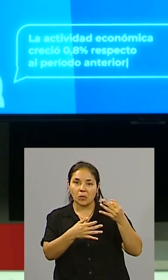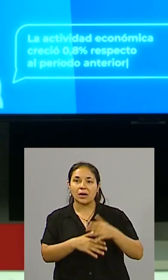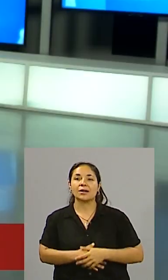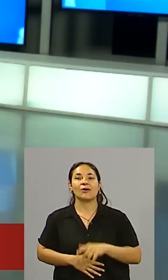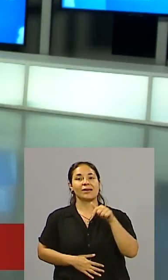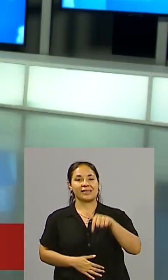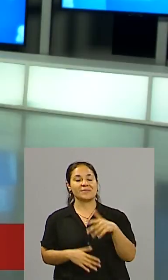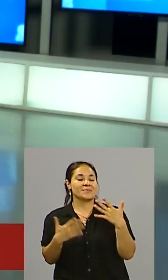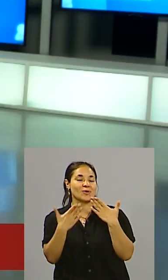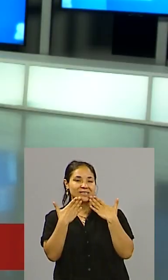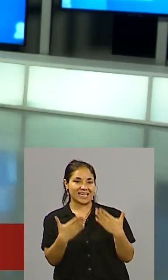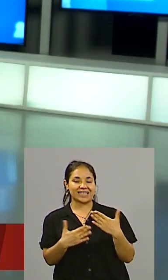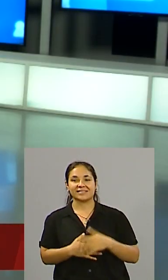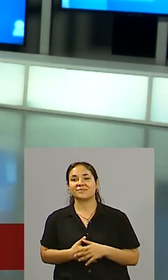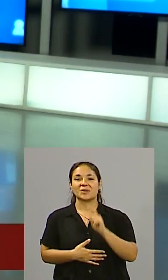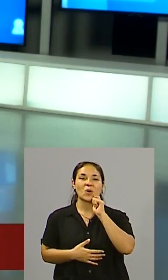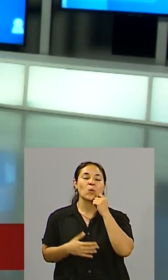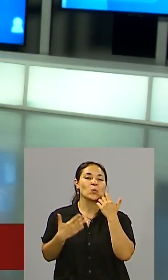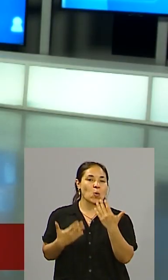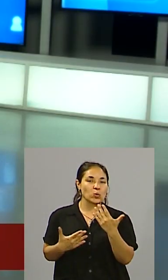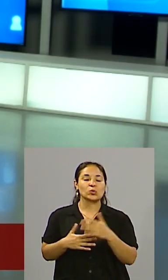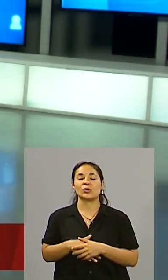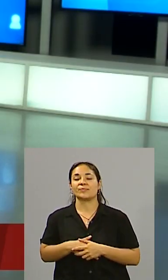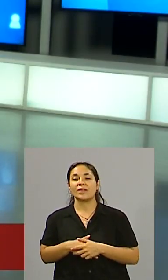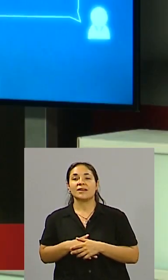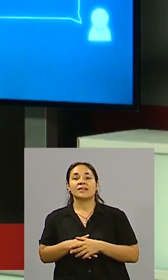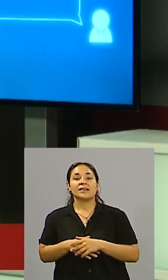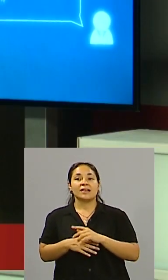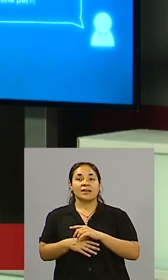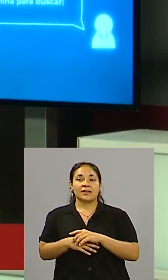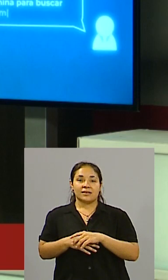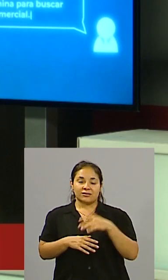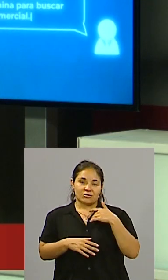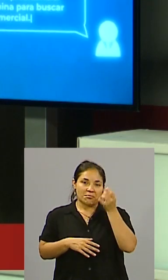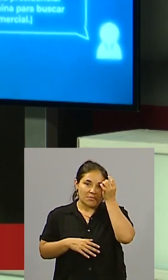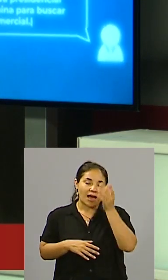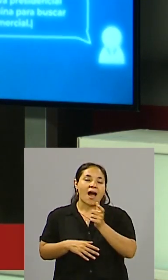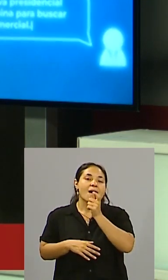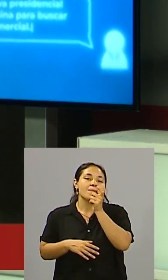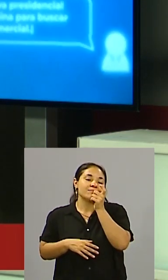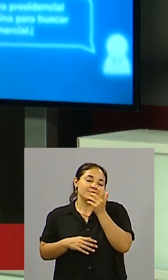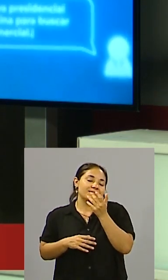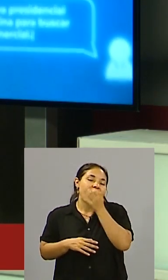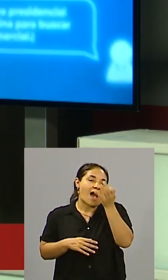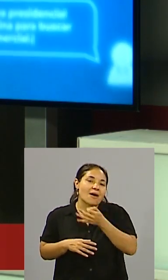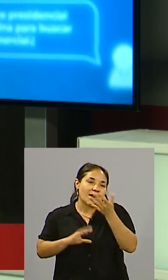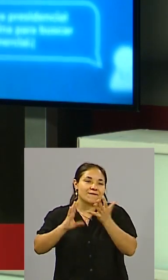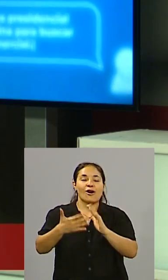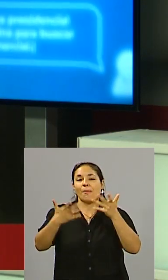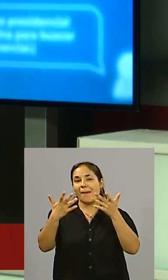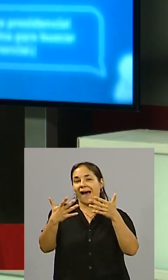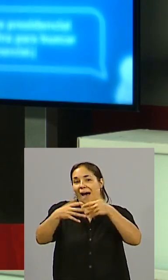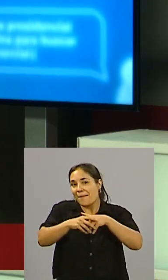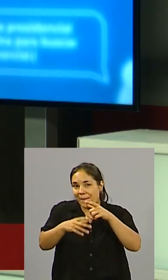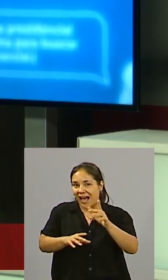bueno. Muchas gracias. Un placer tenerte. Yo te voy a tutear, tal vez sí, voy a cometer ese. Algunos van a pensar que es un